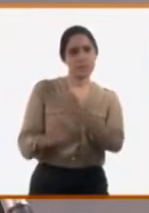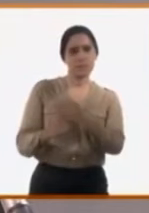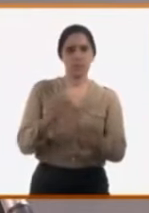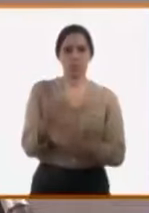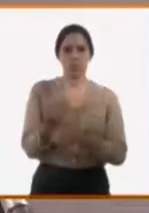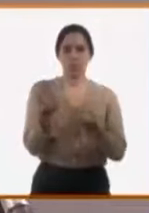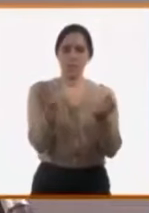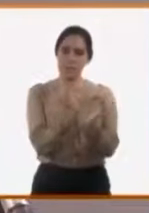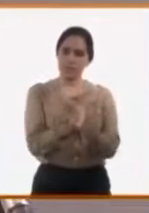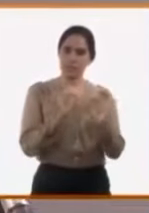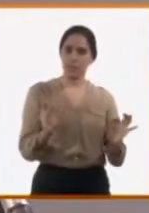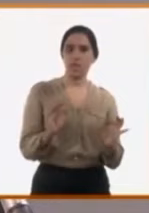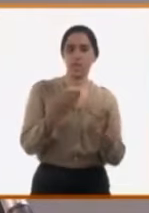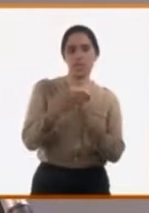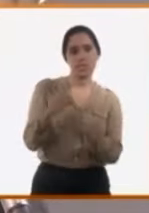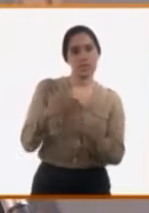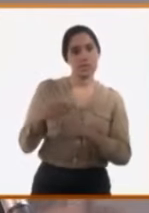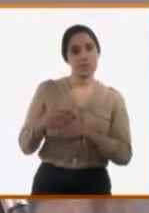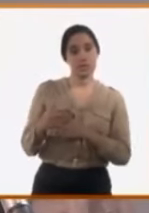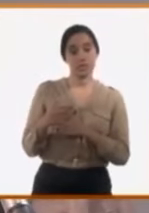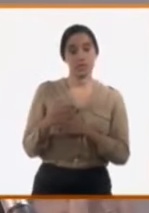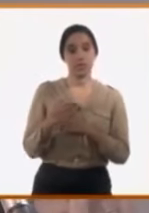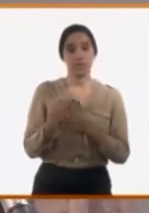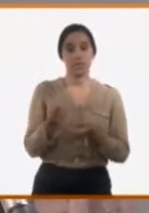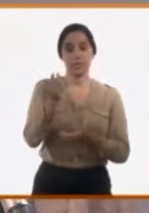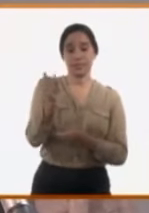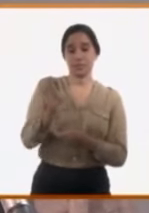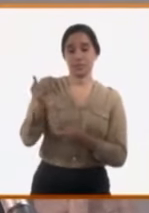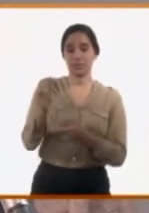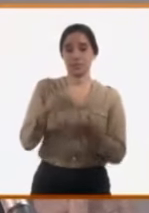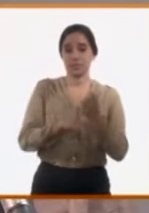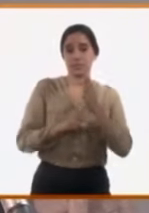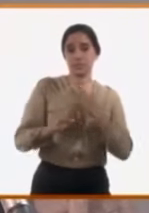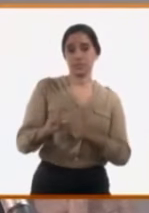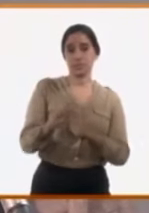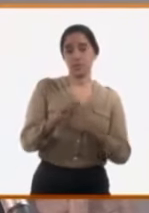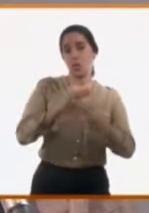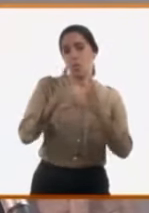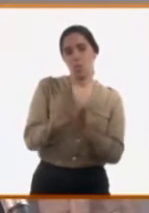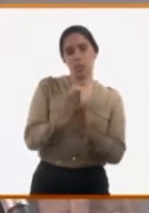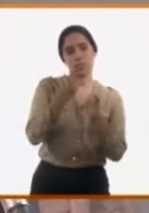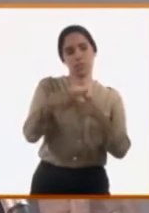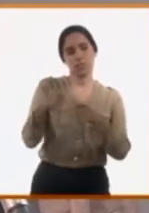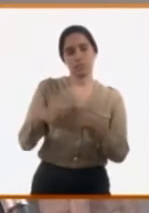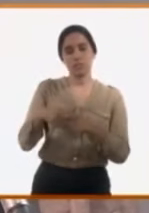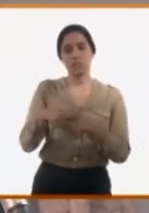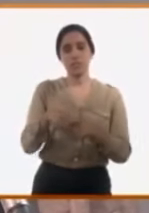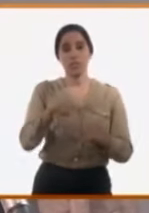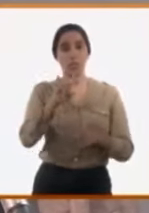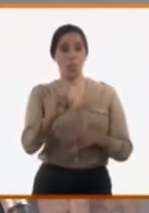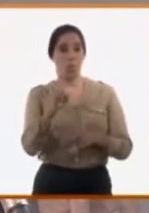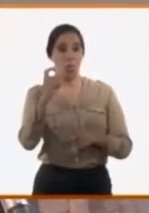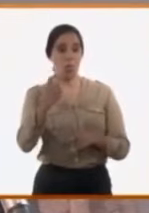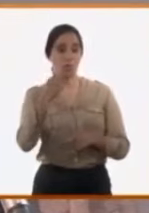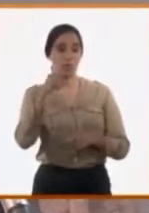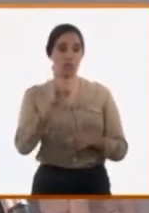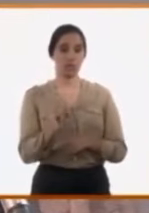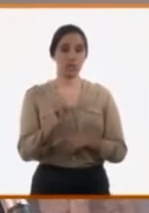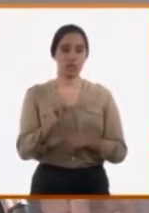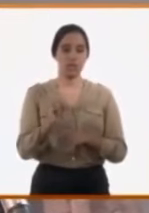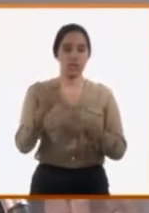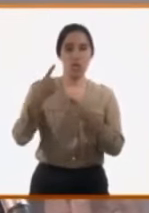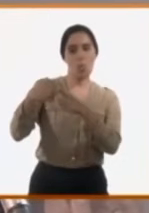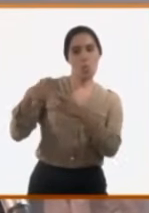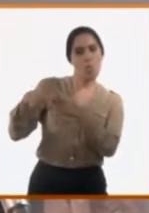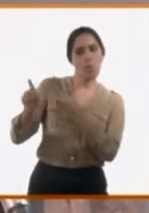nosotros El muchacho de guantánamo que aspire ir a la UCI no tiene que moverse de maí desde maí mismo se le hace el proceso de ingreso